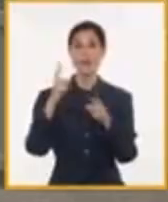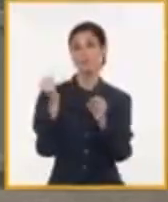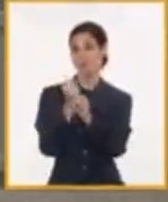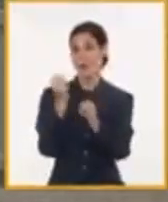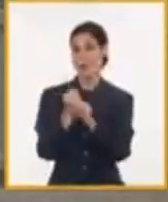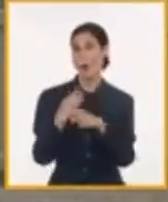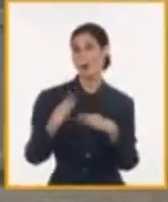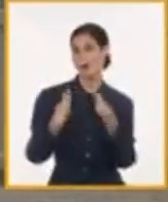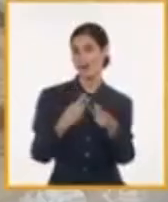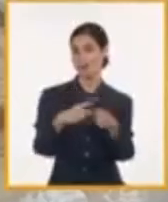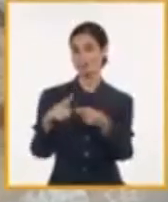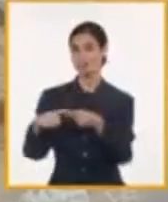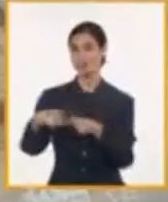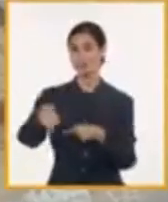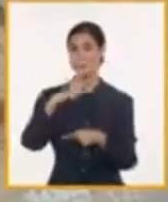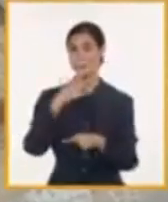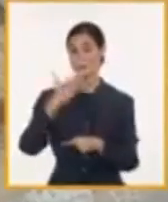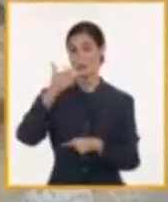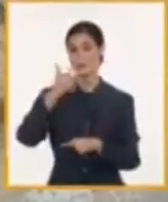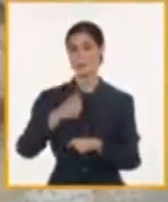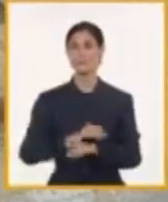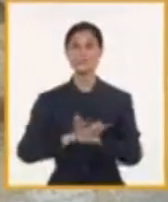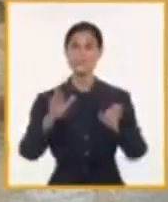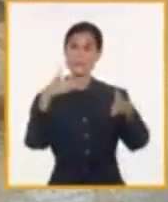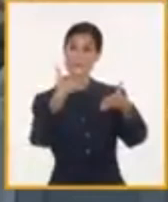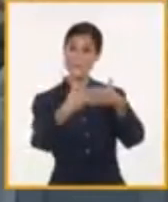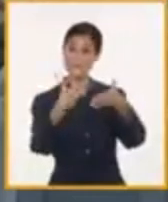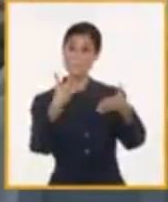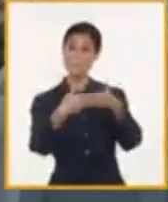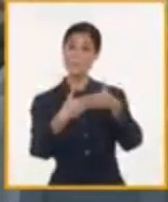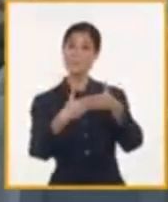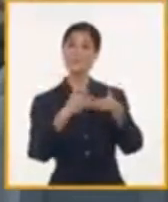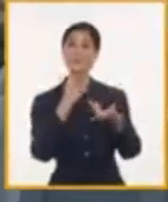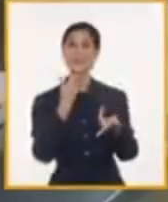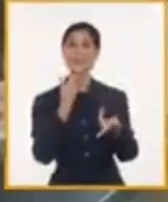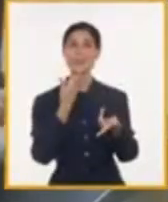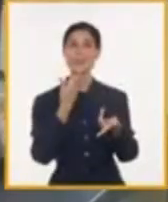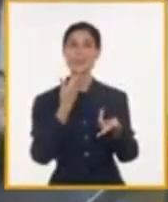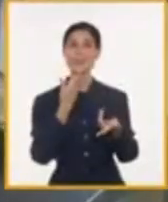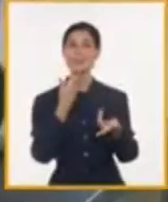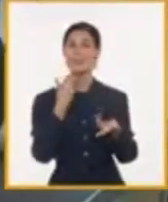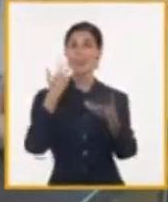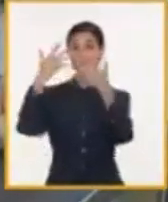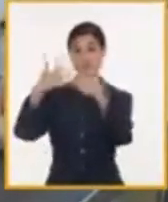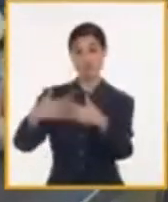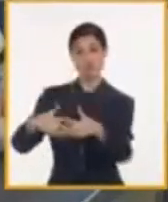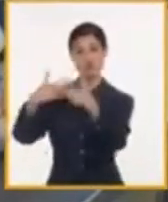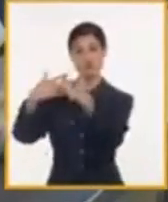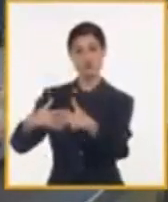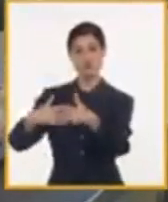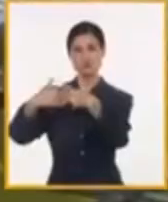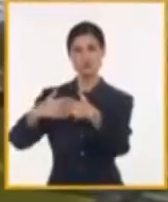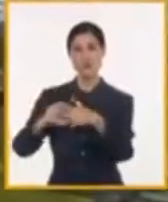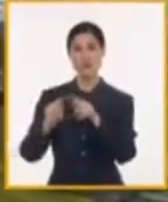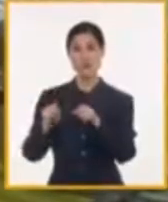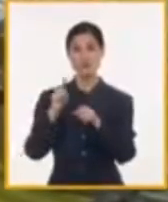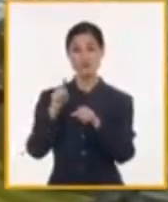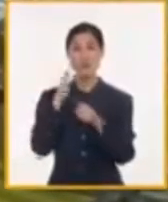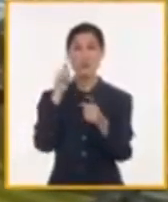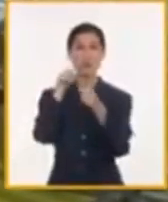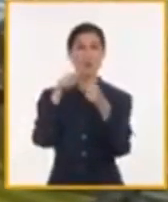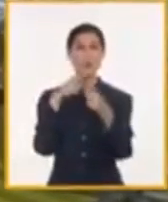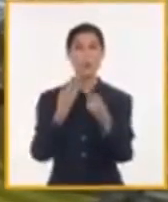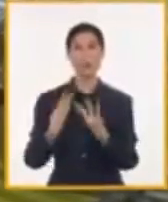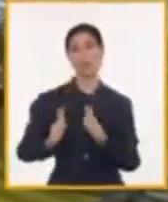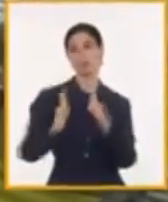pesca. Hasta el momento la empresa apuesta por la diversificación de sus producciones destinadas al pueblo y cumple con